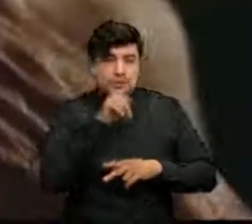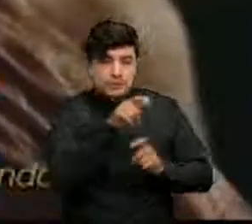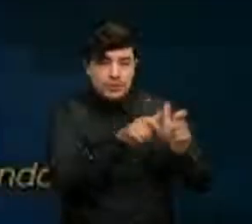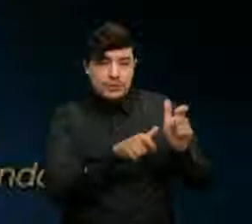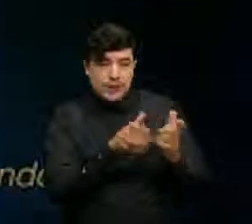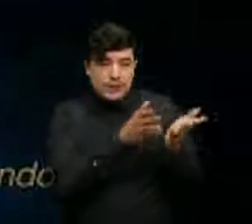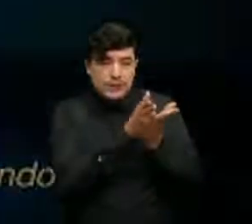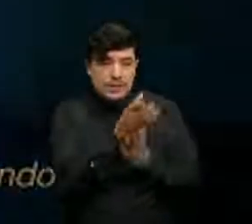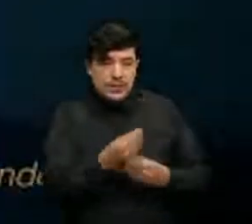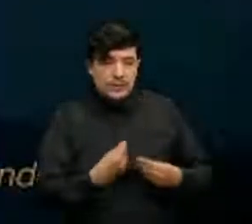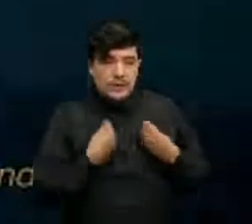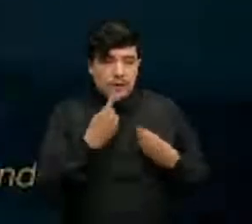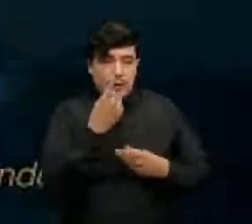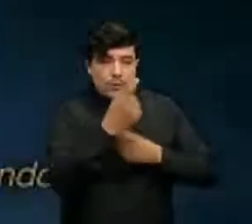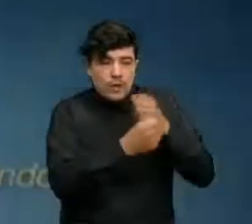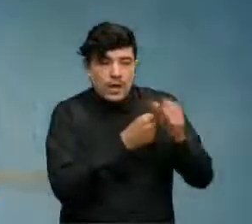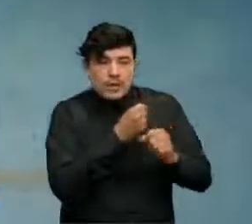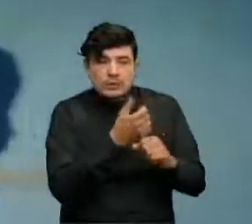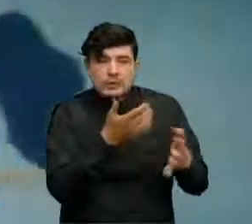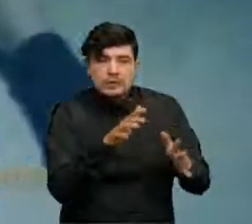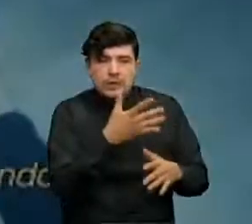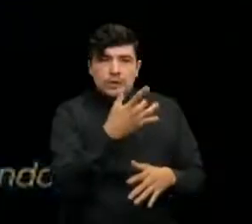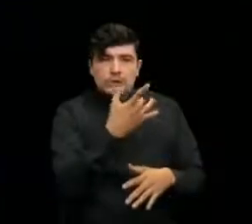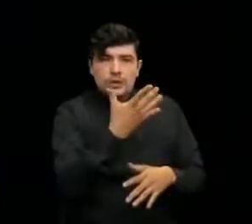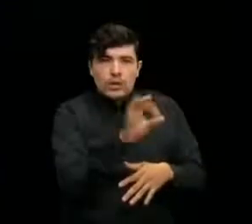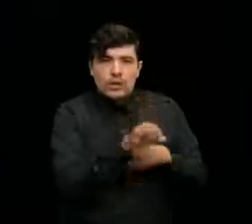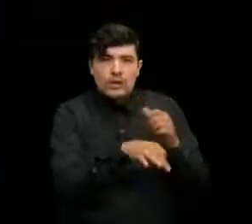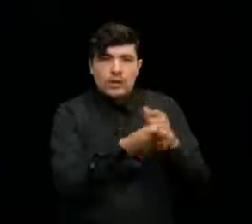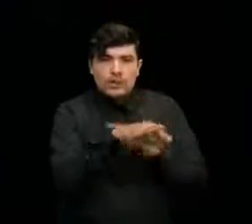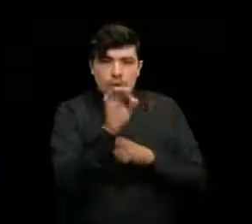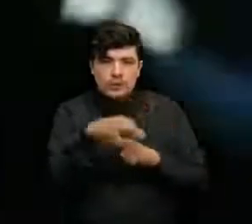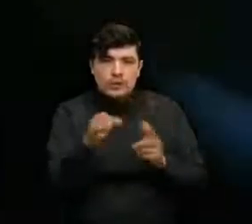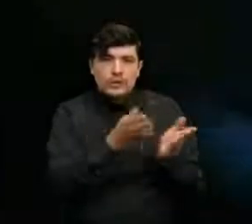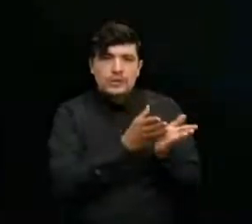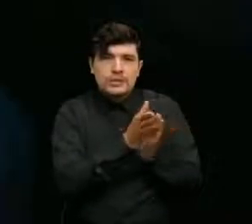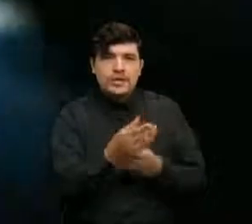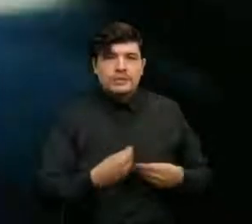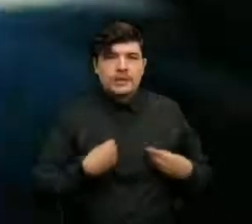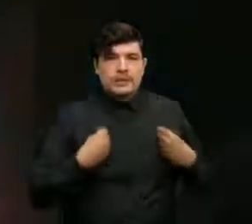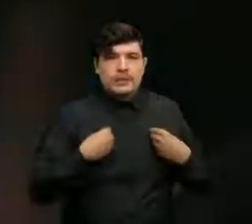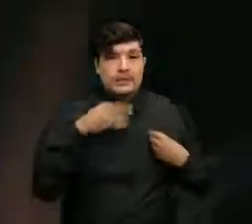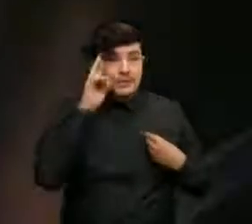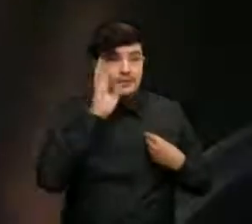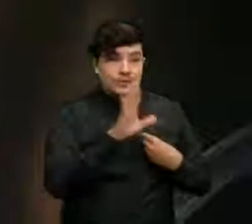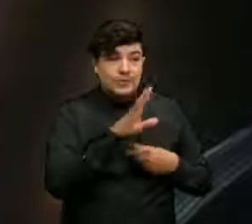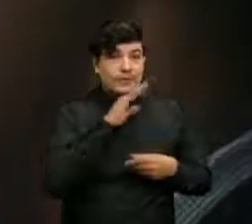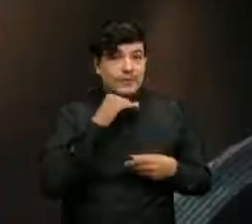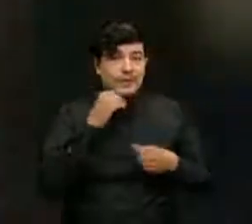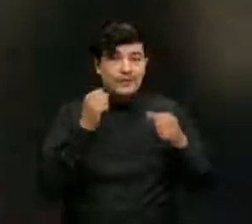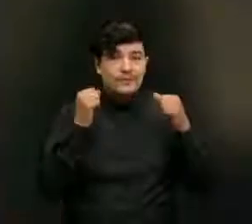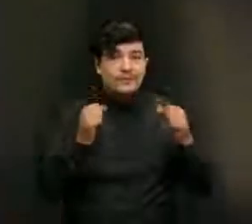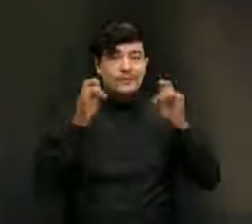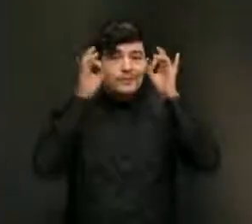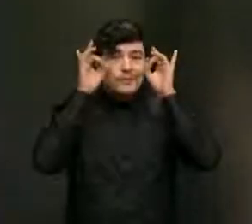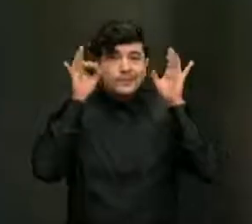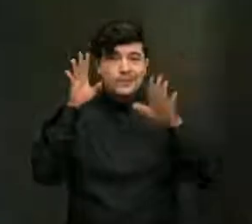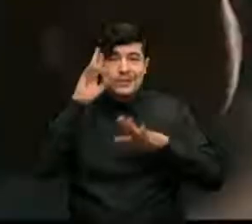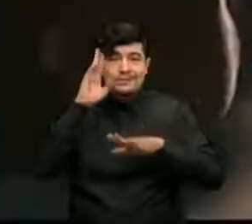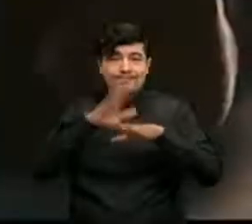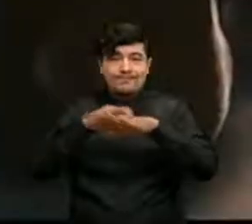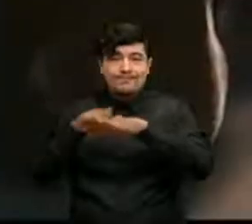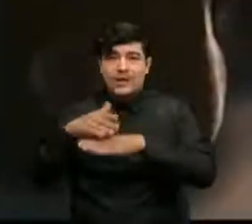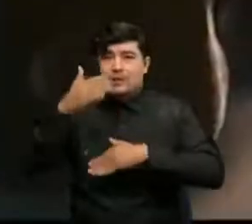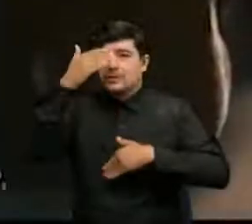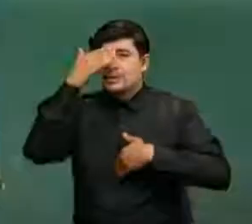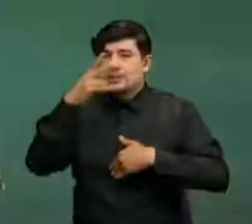a un año está en un promedio de un 50%. Por lo tanto, esto es una condición muy grave. Generar conciencia sobre el impacto del